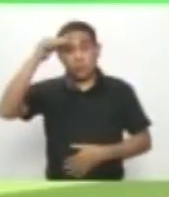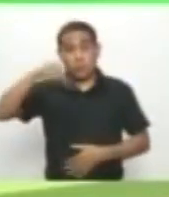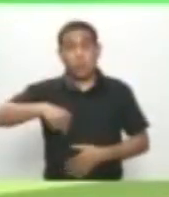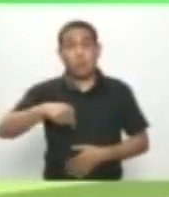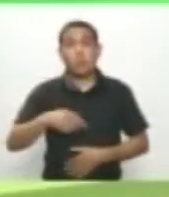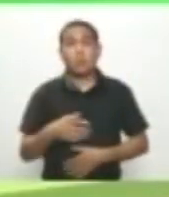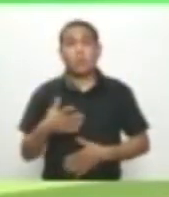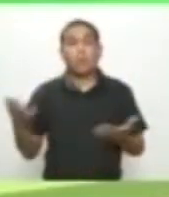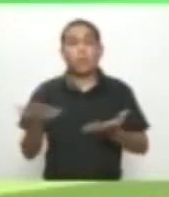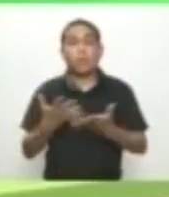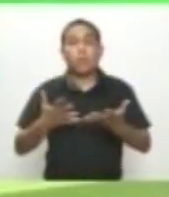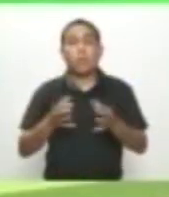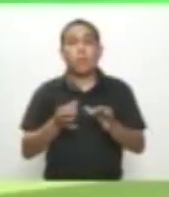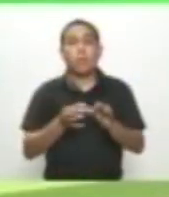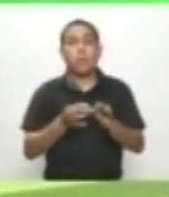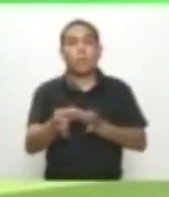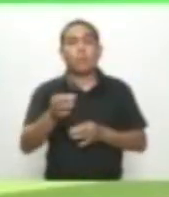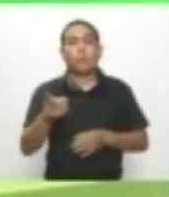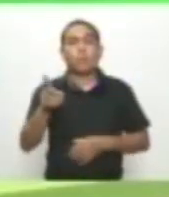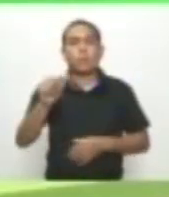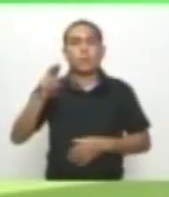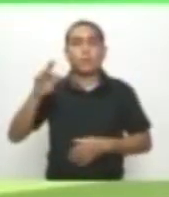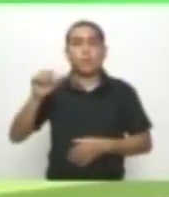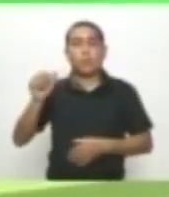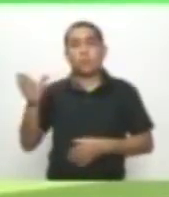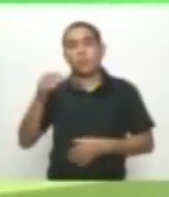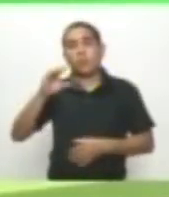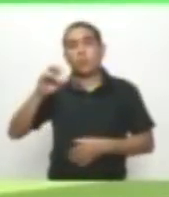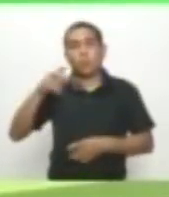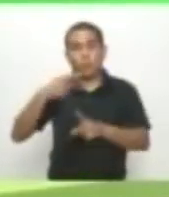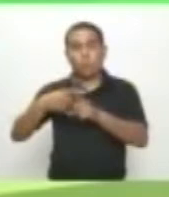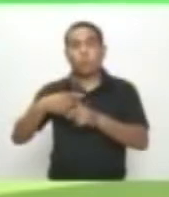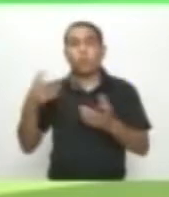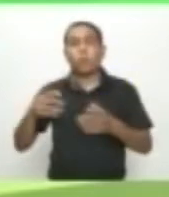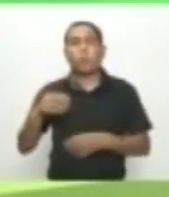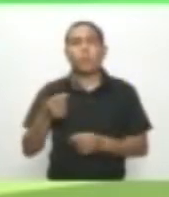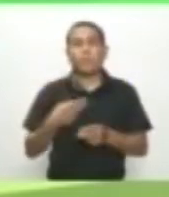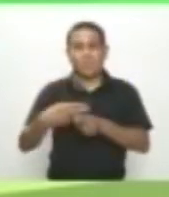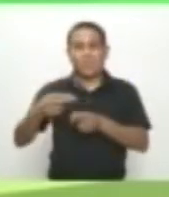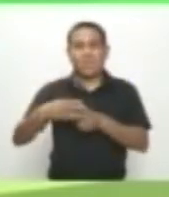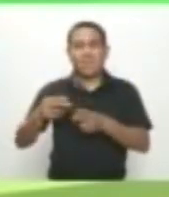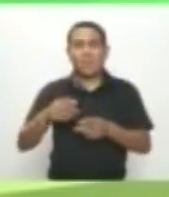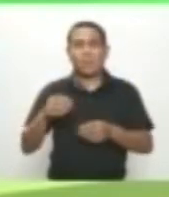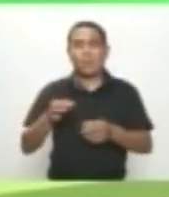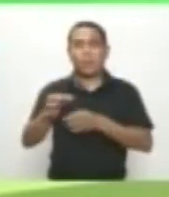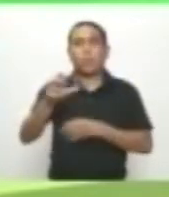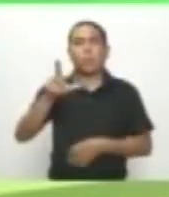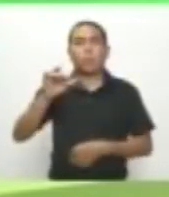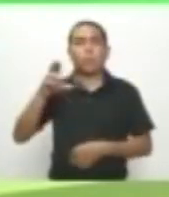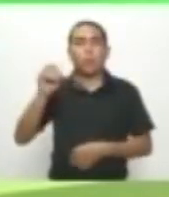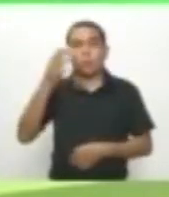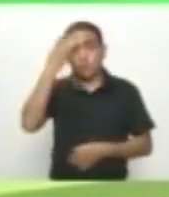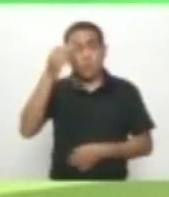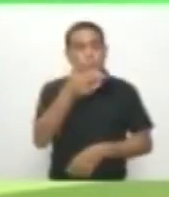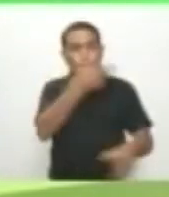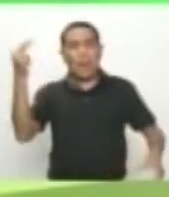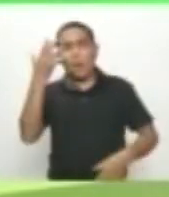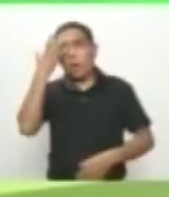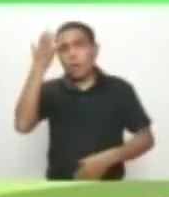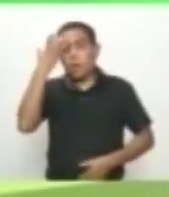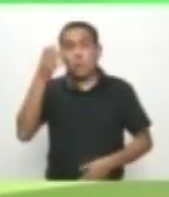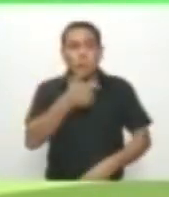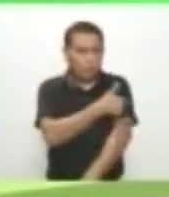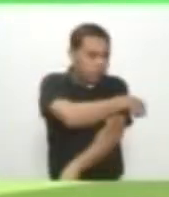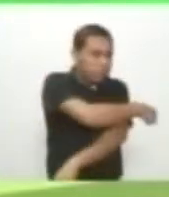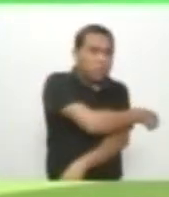estación del corregimiento de Santa Cruz, en jurisdicción del municipio del Uruaco, resultó herido, eso en enfrentamientos